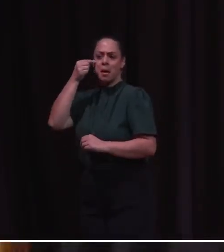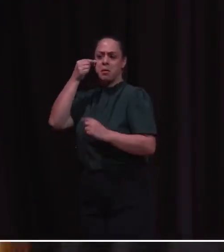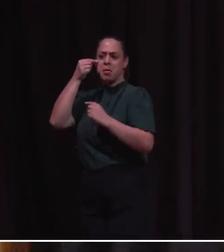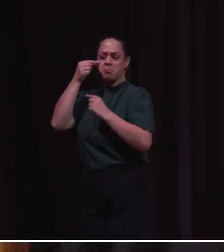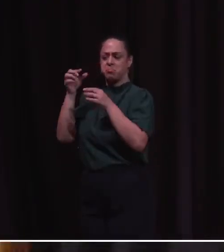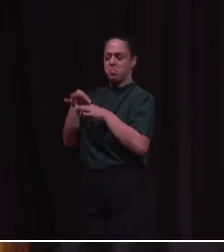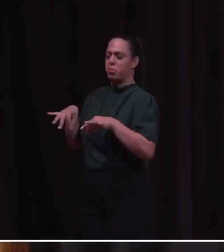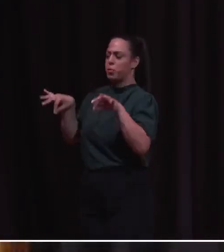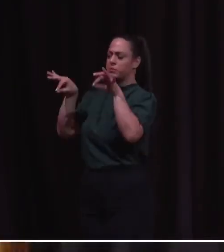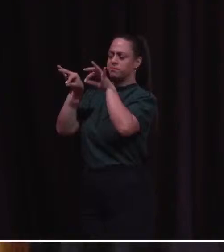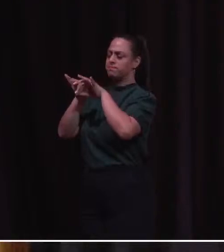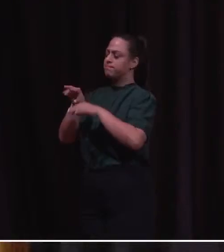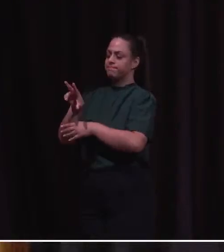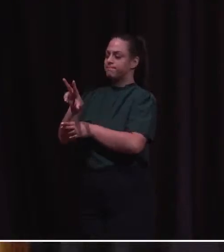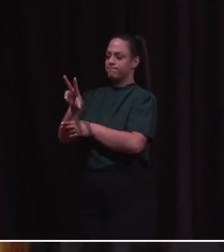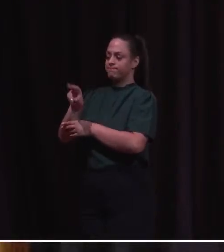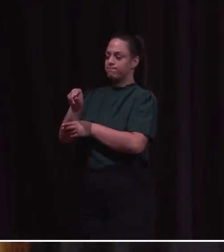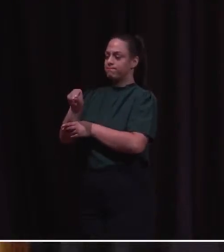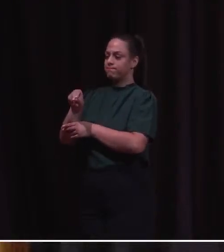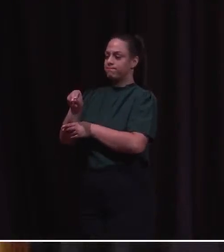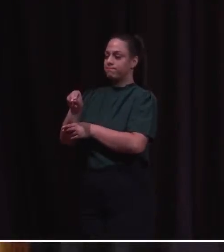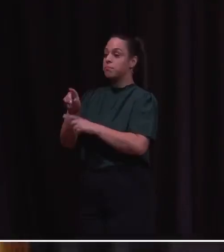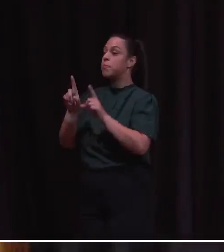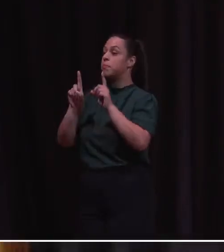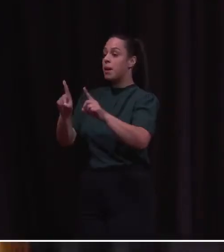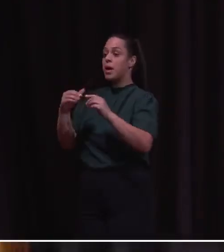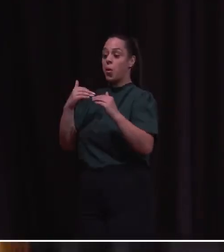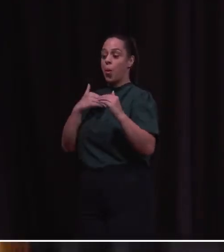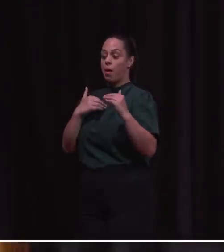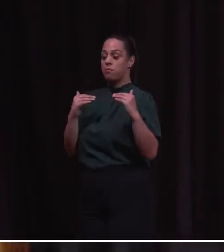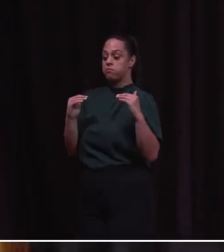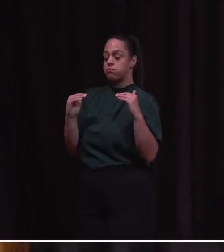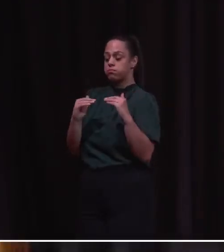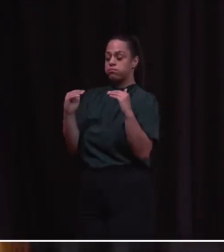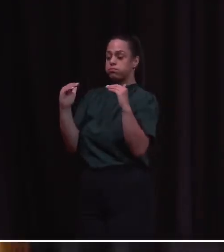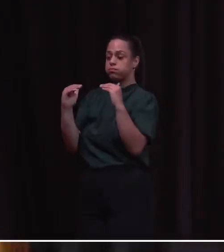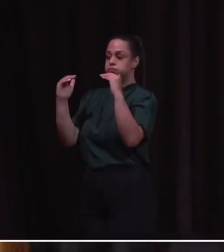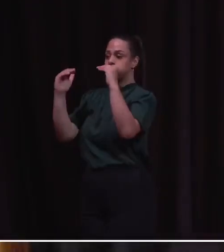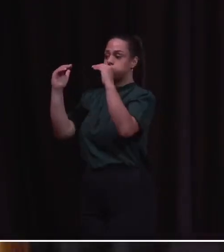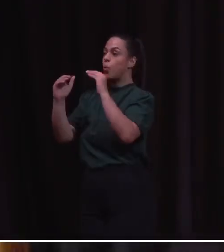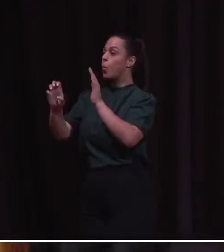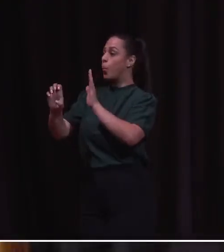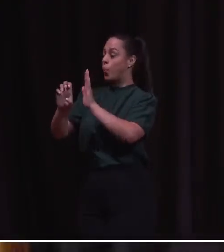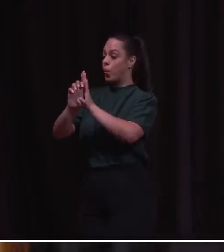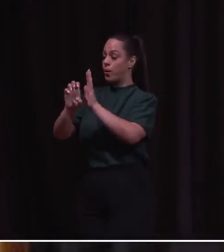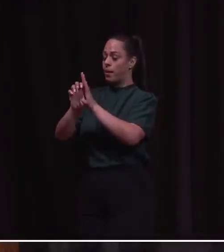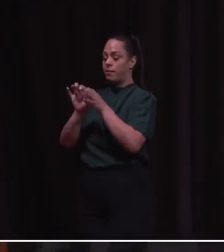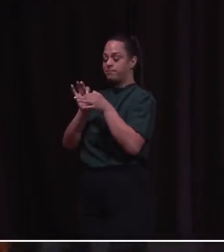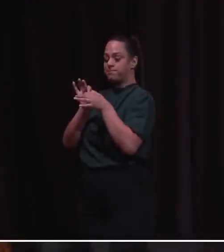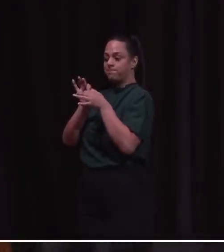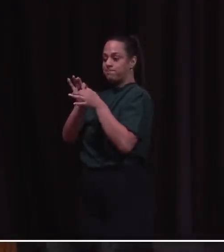significativa y más bien el estatus social se determinaba, por ejemplo,